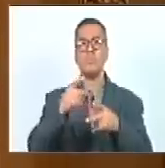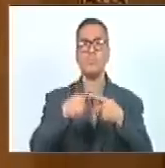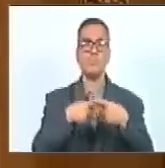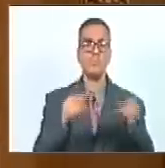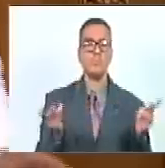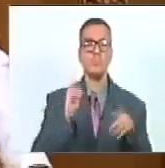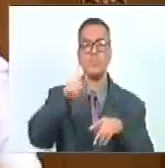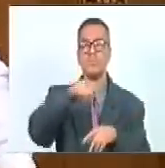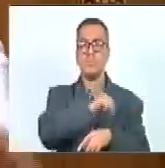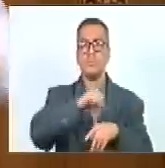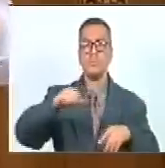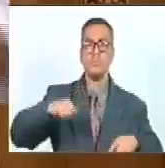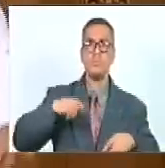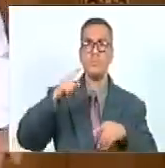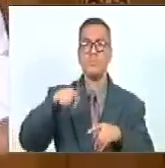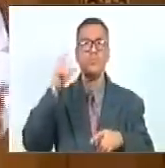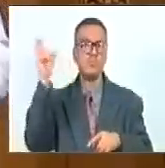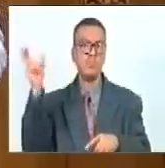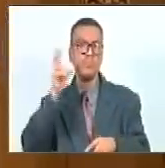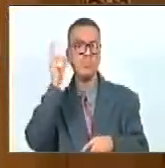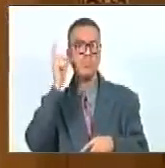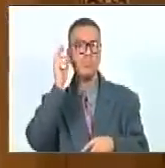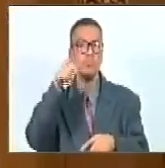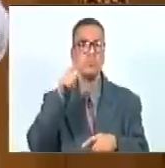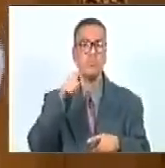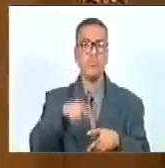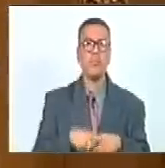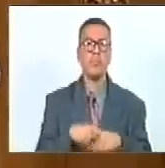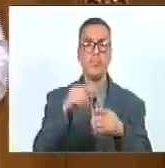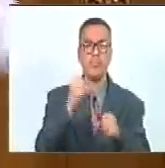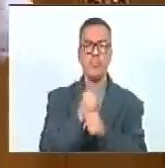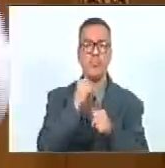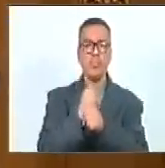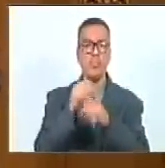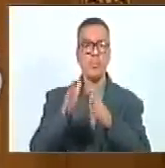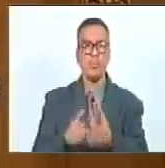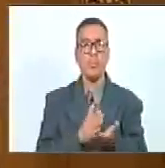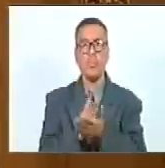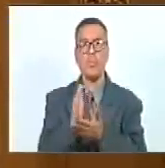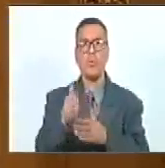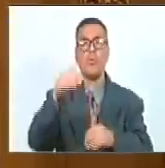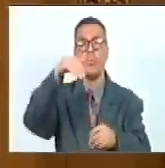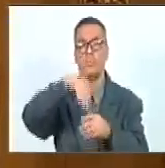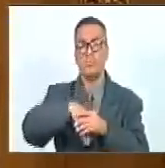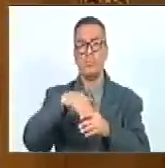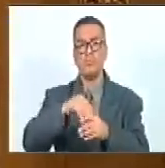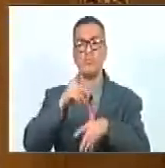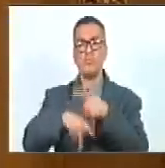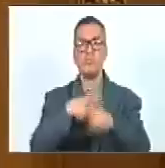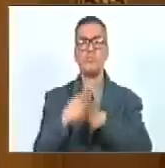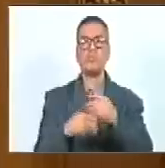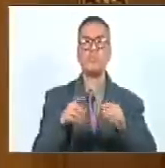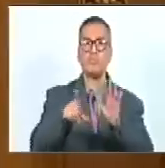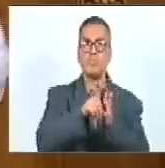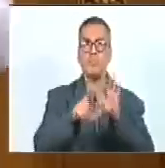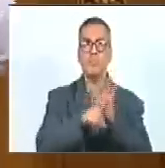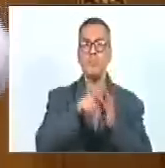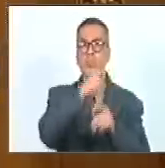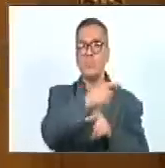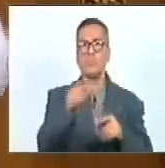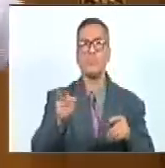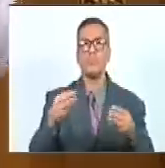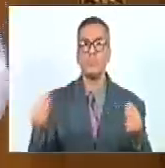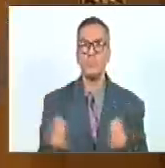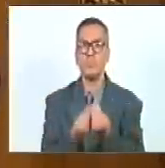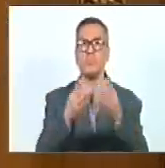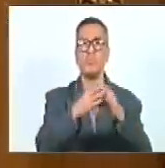y privadas, para escuchar, para que la clase trabajadora siga aportando en hacer leyes para ellos, con